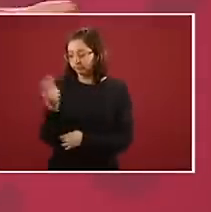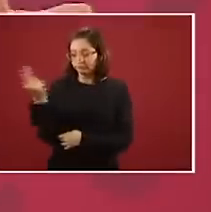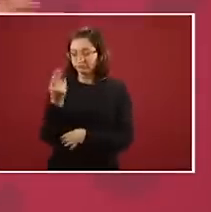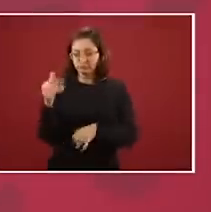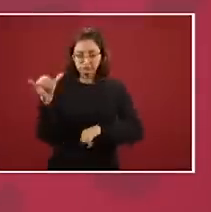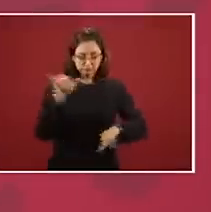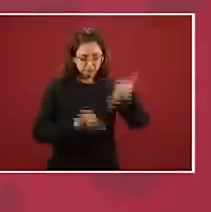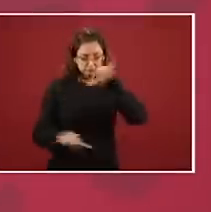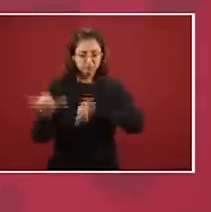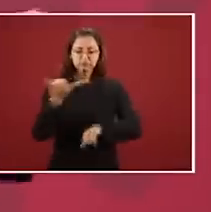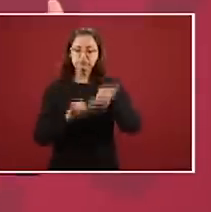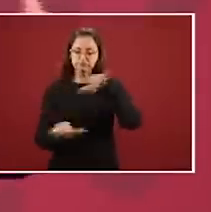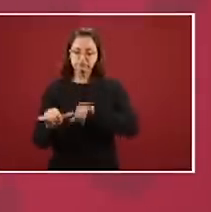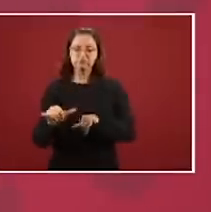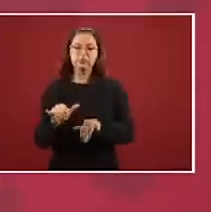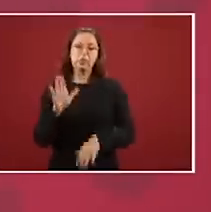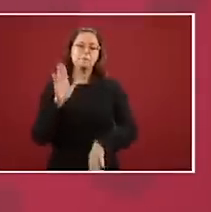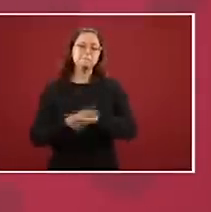muy barato,